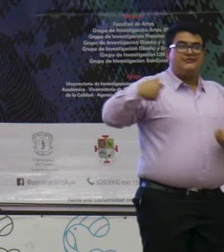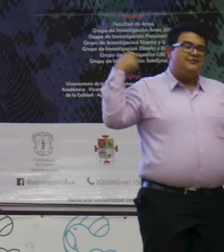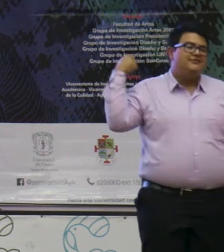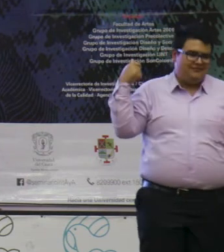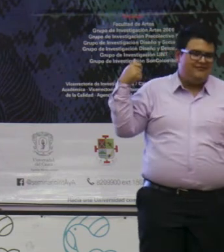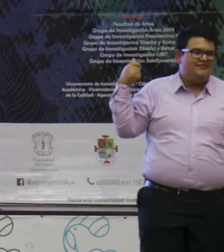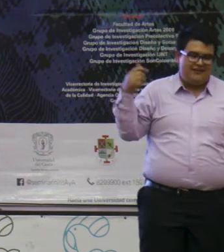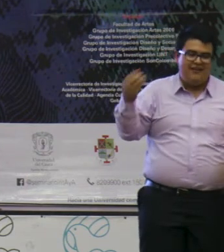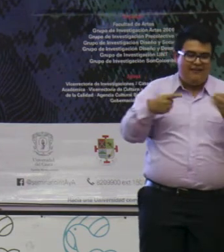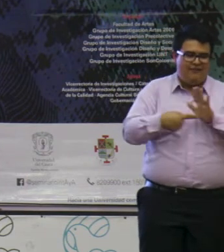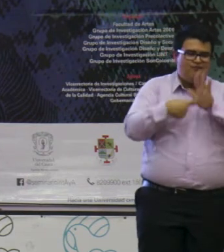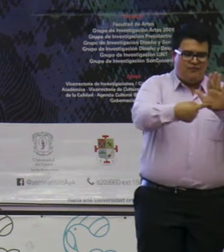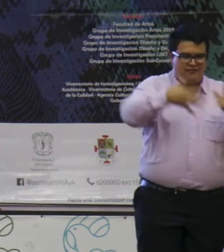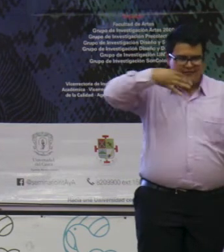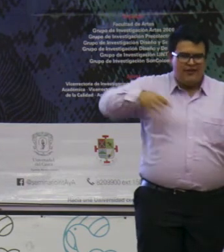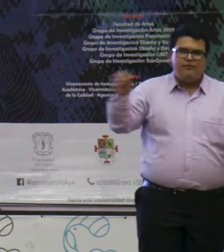cuando cae a la boca, deli.